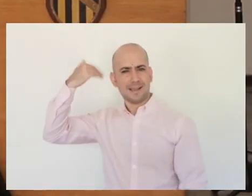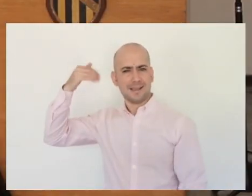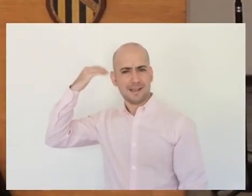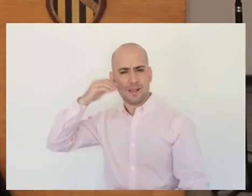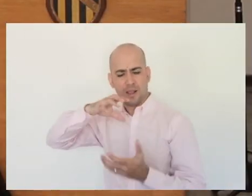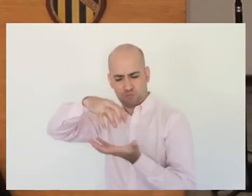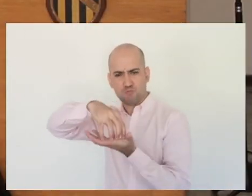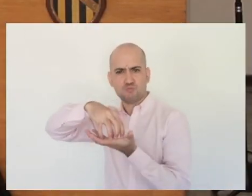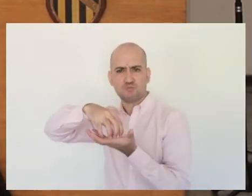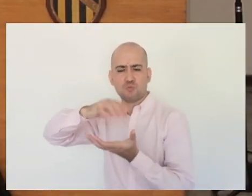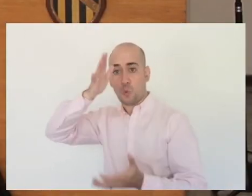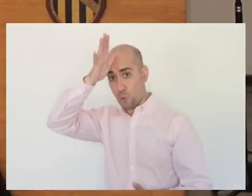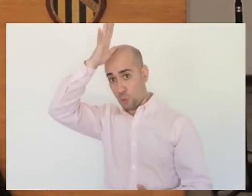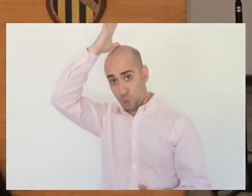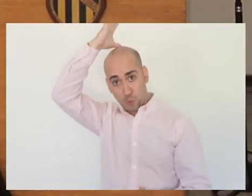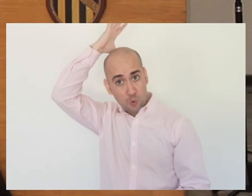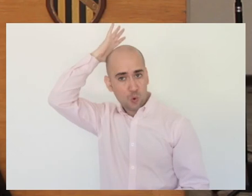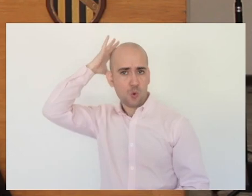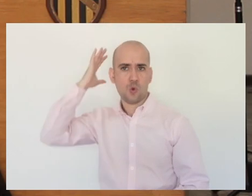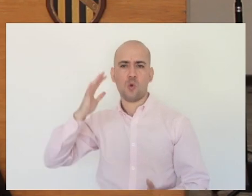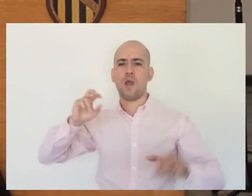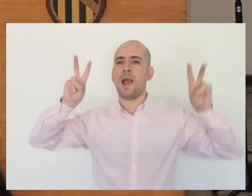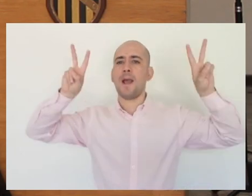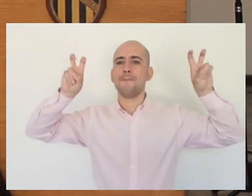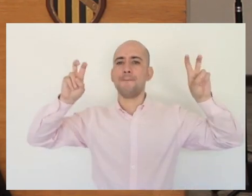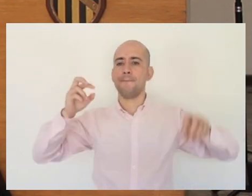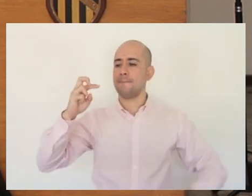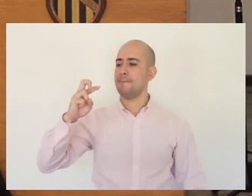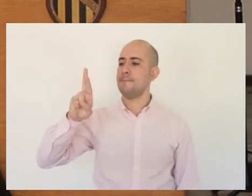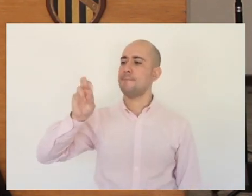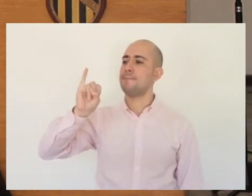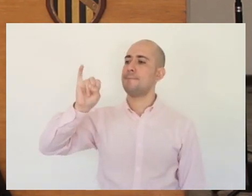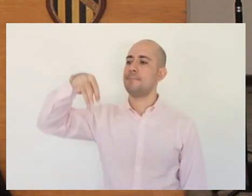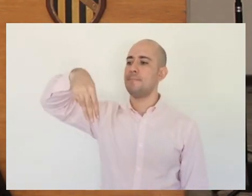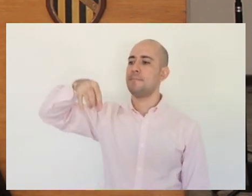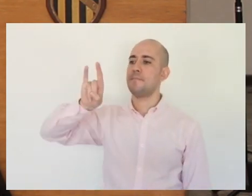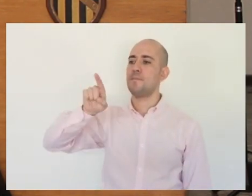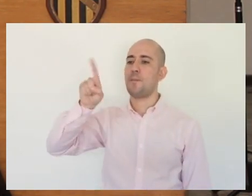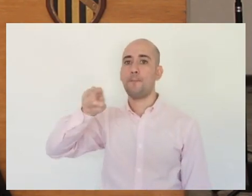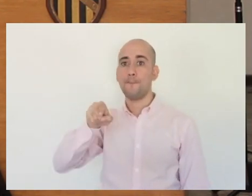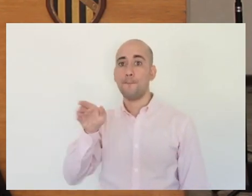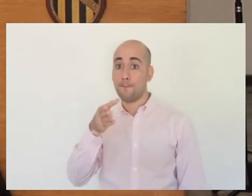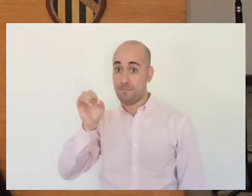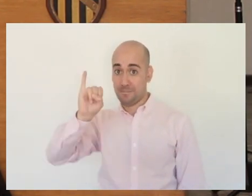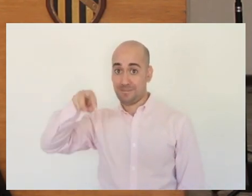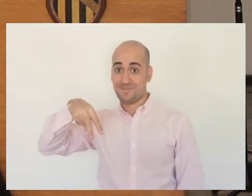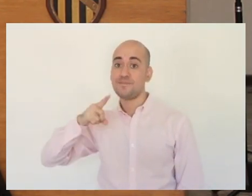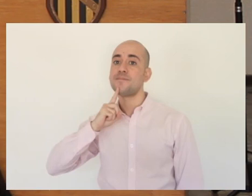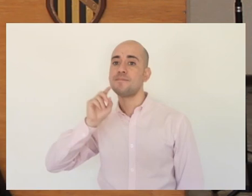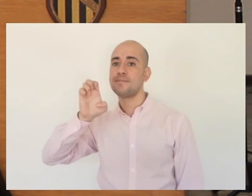Los romanos antiguos tenían una expresión que dice primus inter pares, lo que